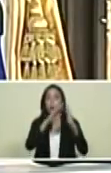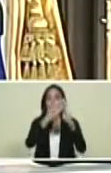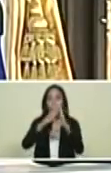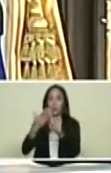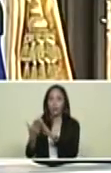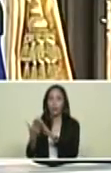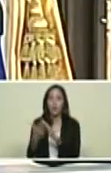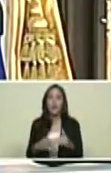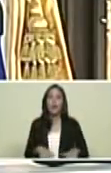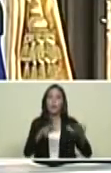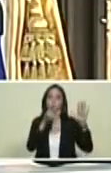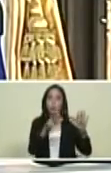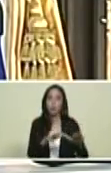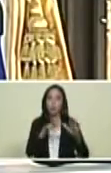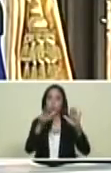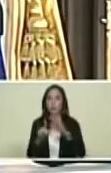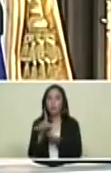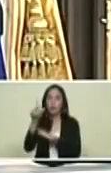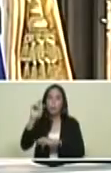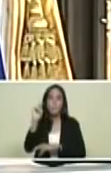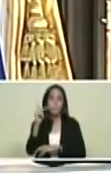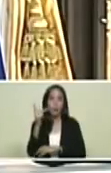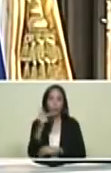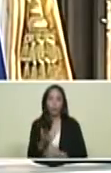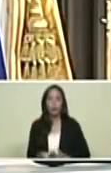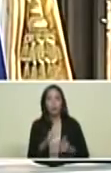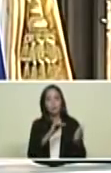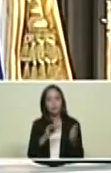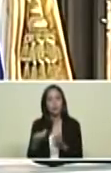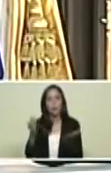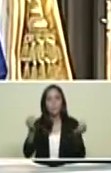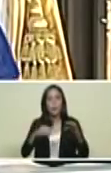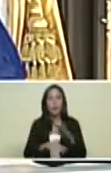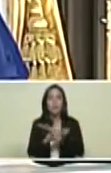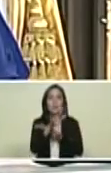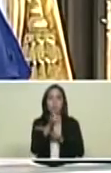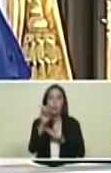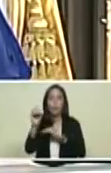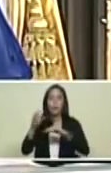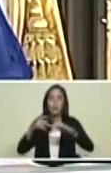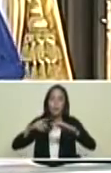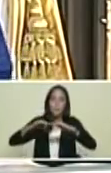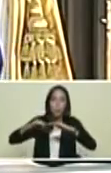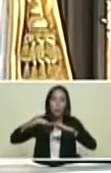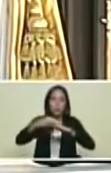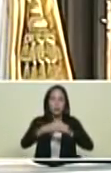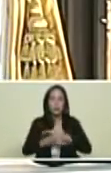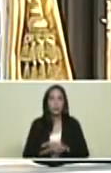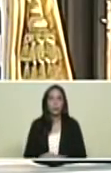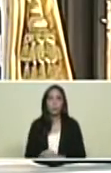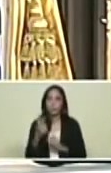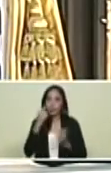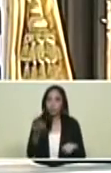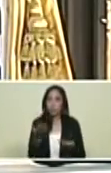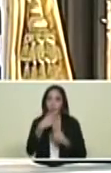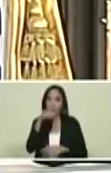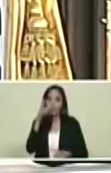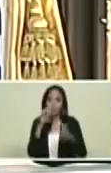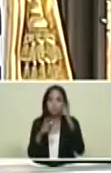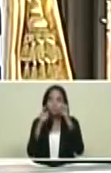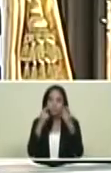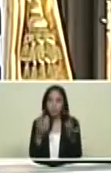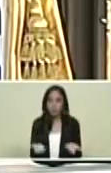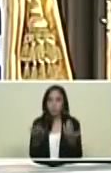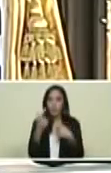en 881 parroquias y 320 municipios. Toma nota, compatriota, toma